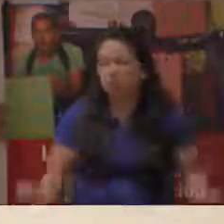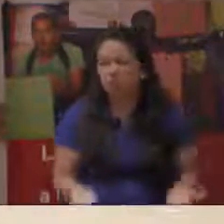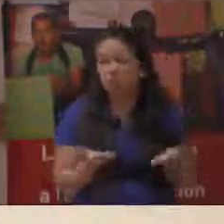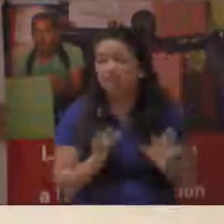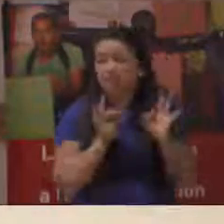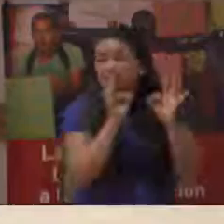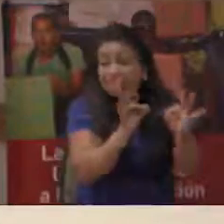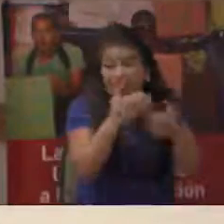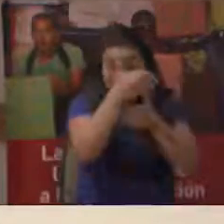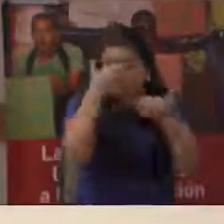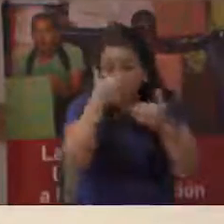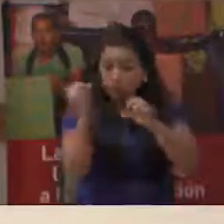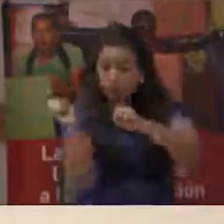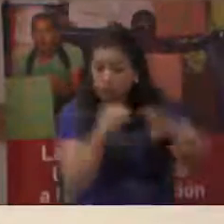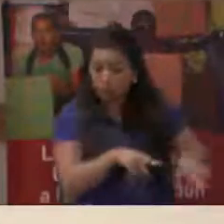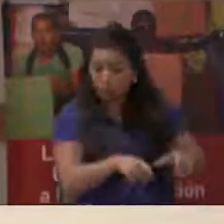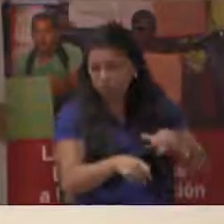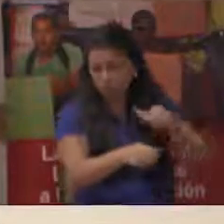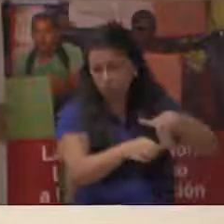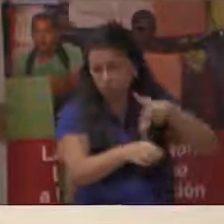Bueno, miren. Hola.